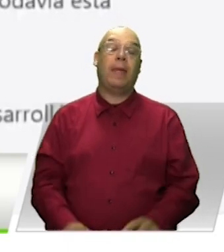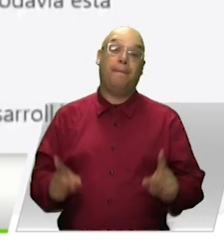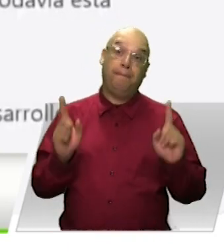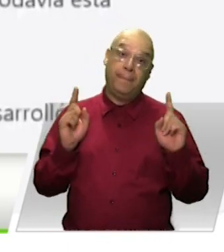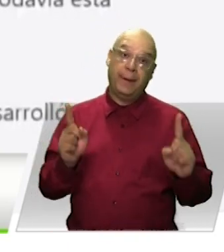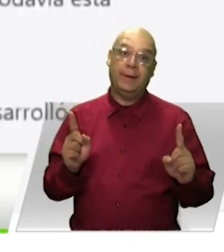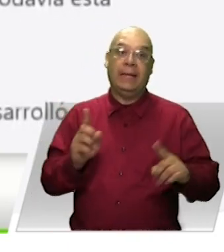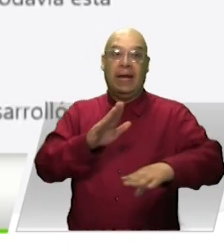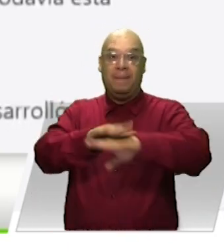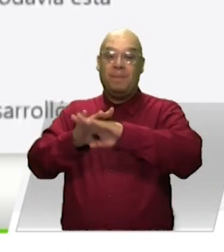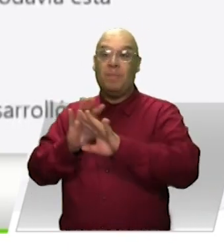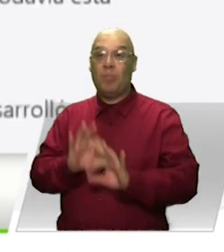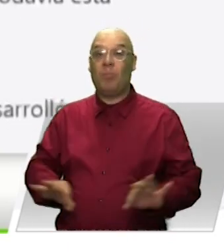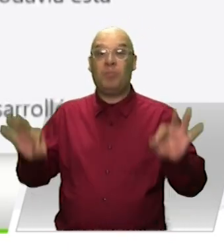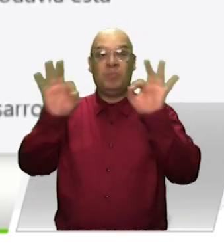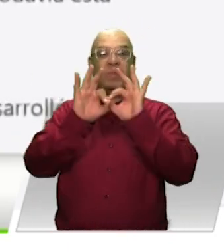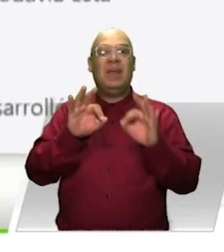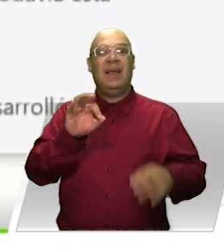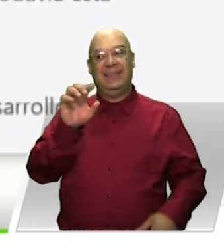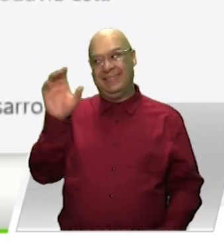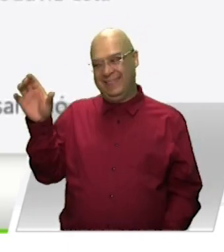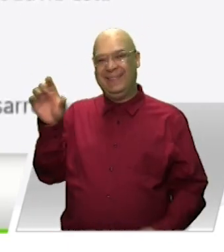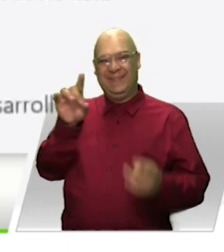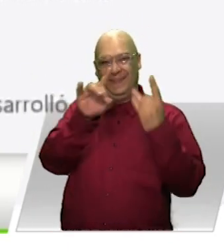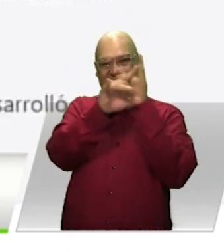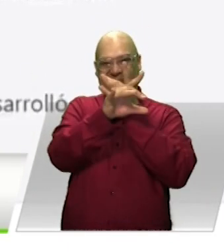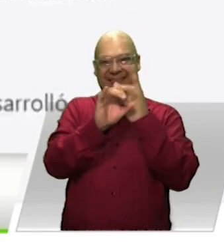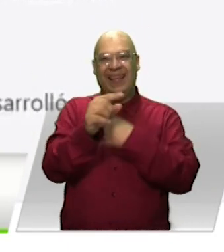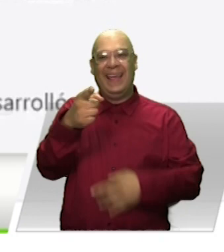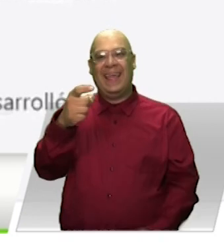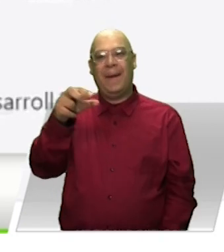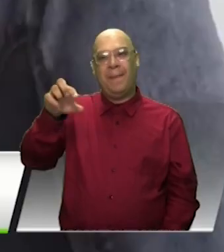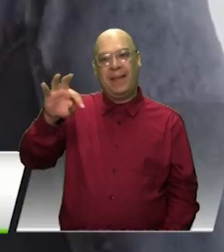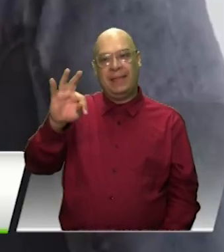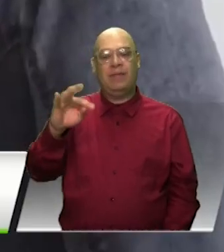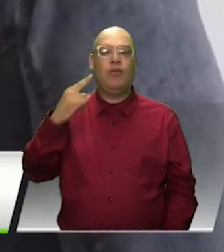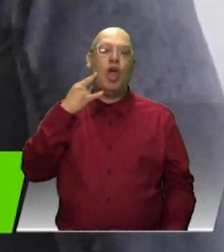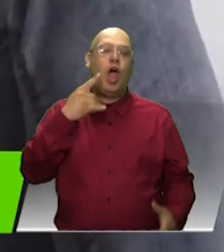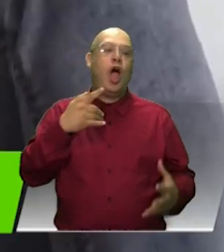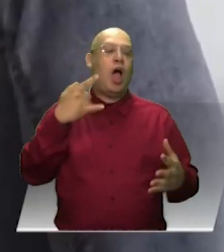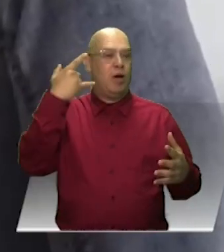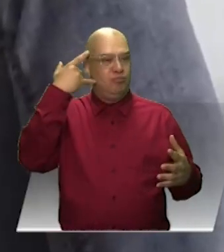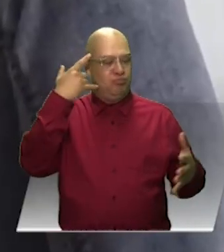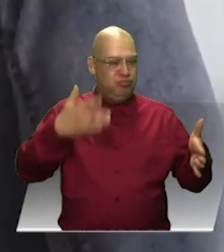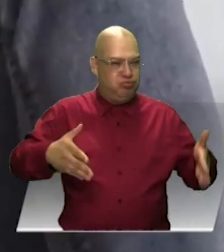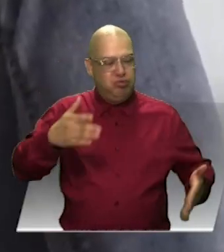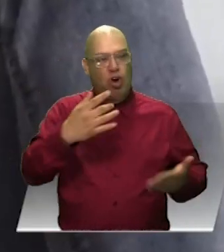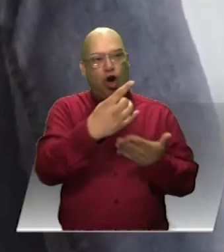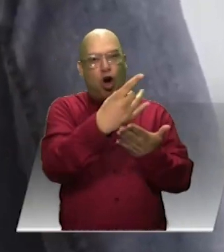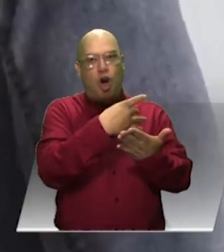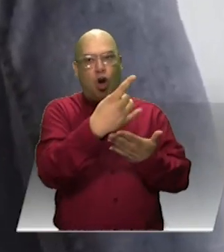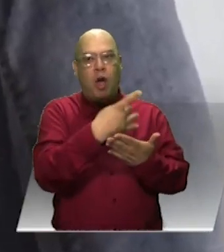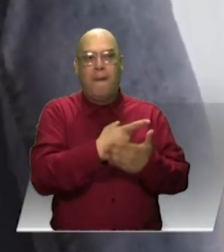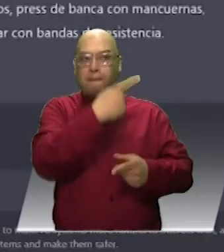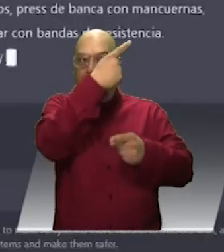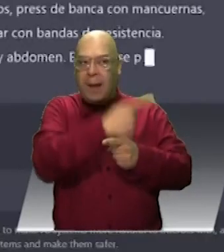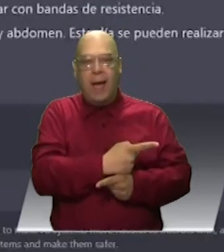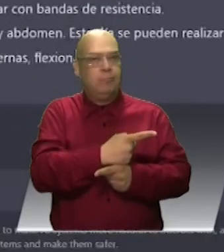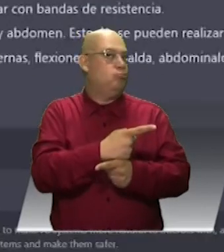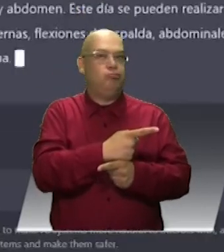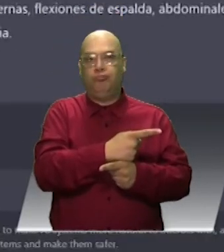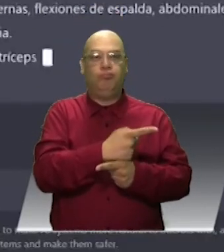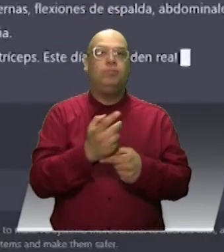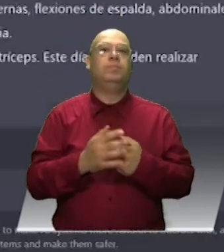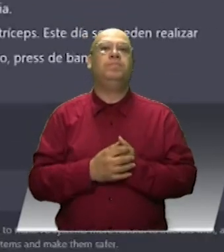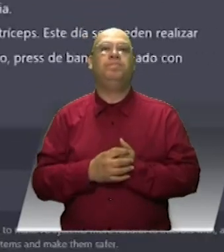importante tener en cuenta que ChatGPT es solo un modelo de software y que sus respuestas pueden ser no precisas. Por